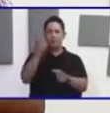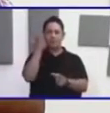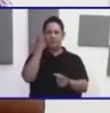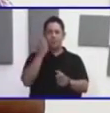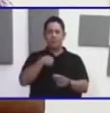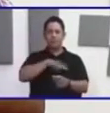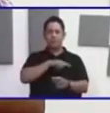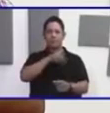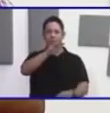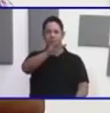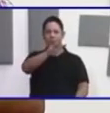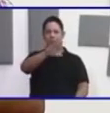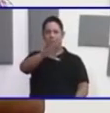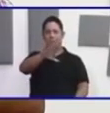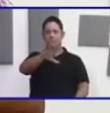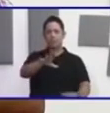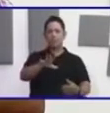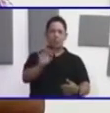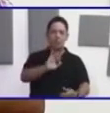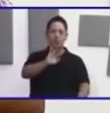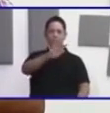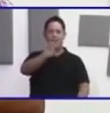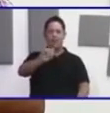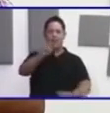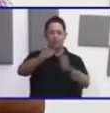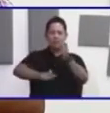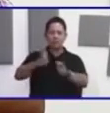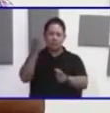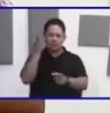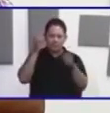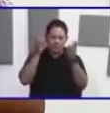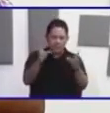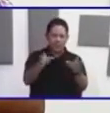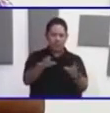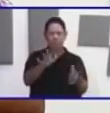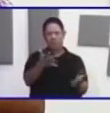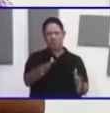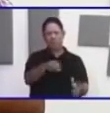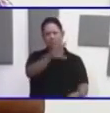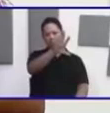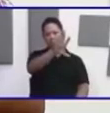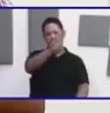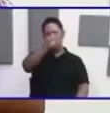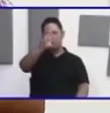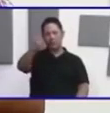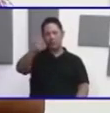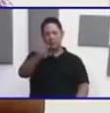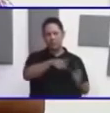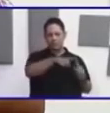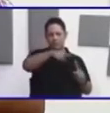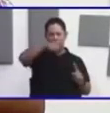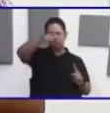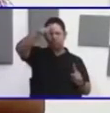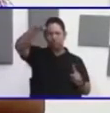35 a 40 camas de UCI para atender los pacientes graves, que serían aproximadamente 570 pacientes graves en el pico de epidemia y